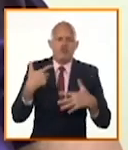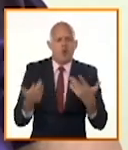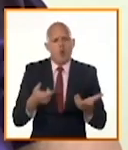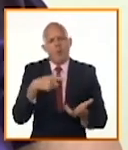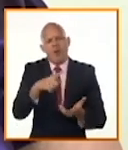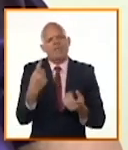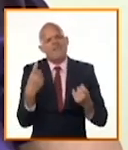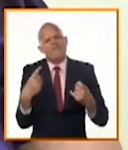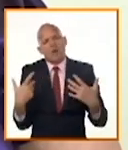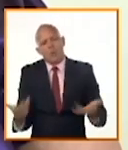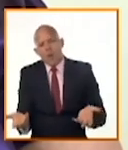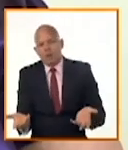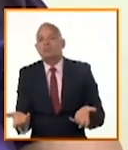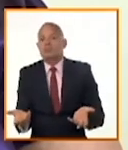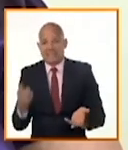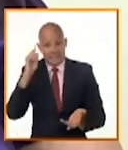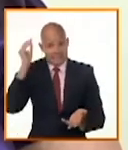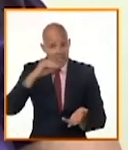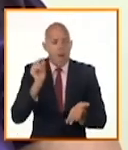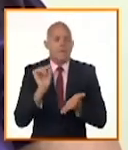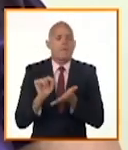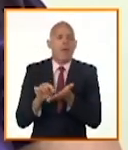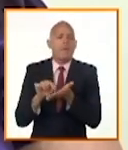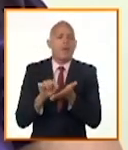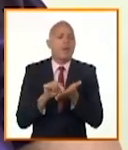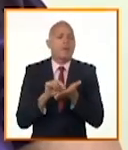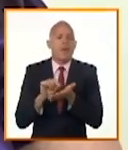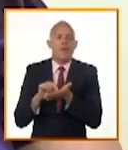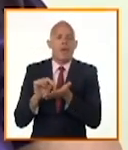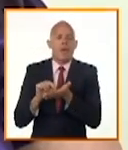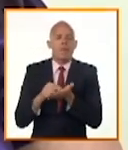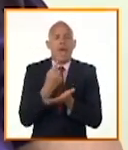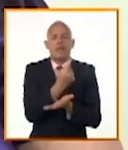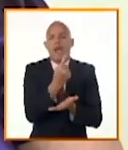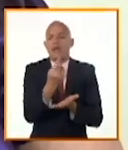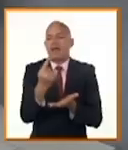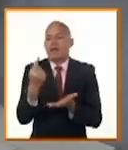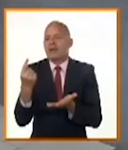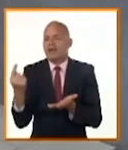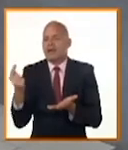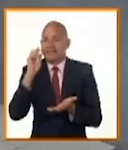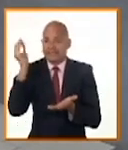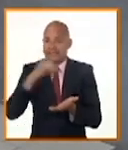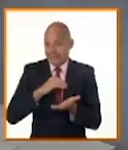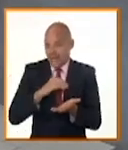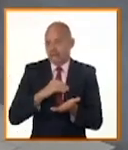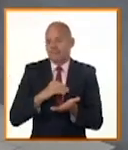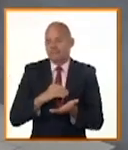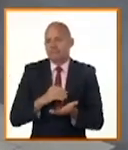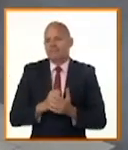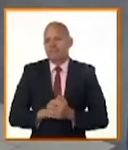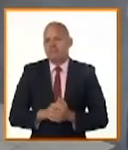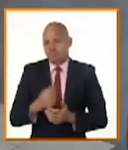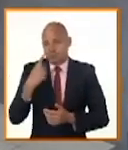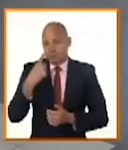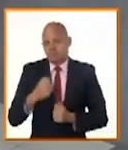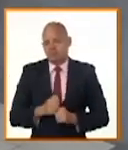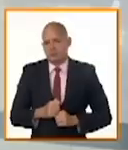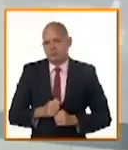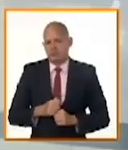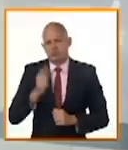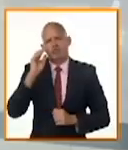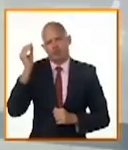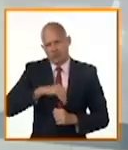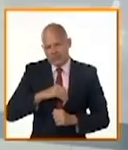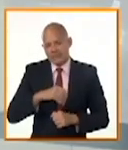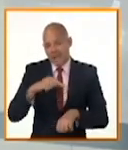esa sucursal sabemos que actualmente el servicio que es banco Metropolitano está prestando no tiene la calidad